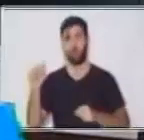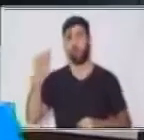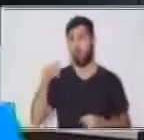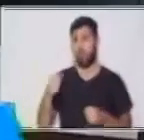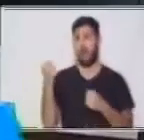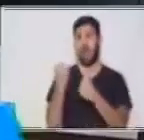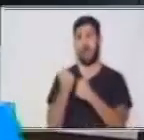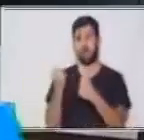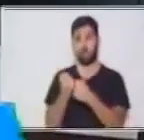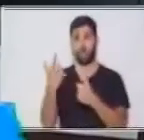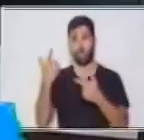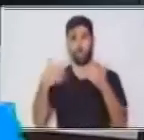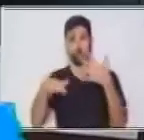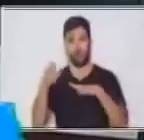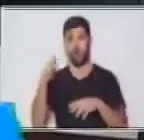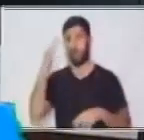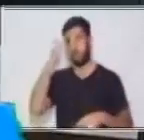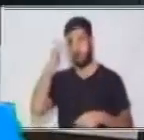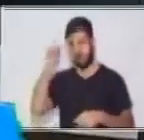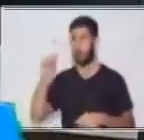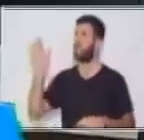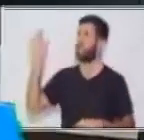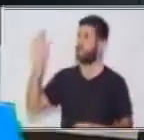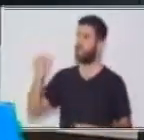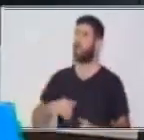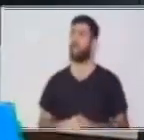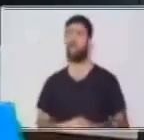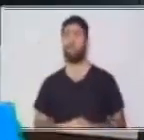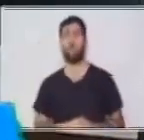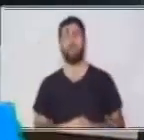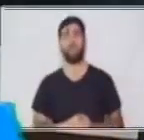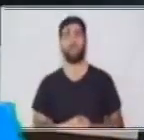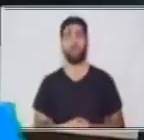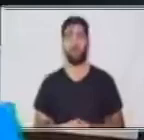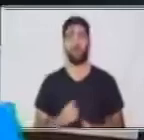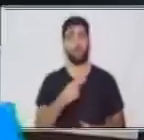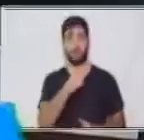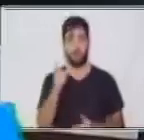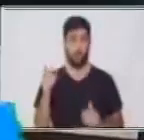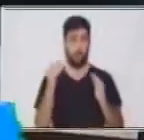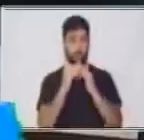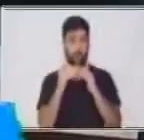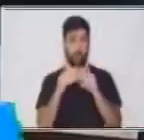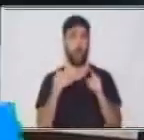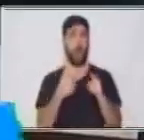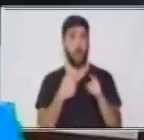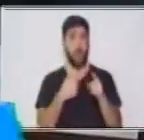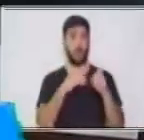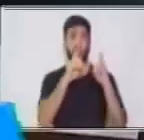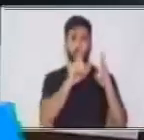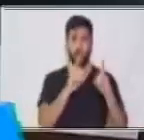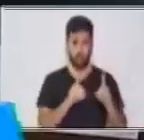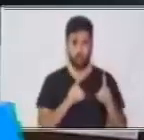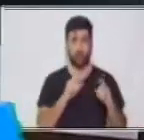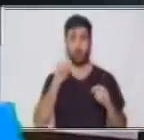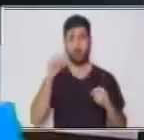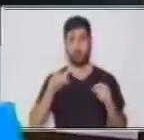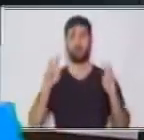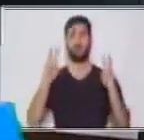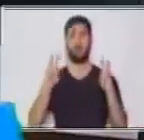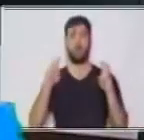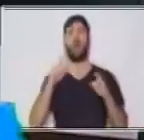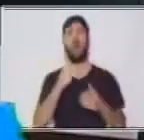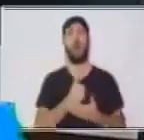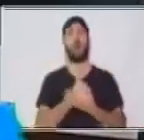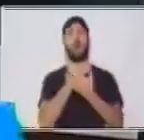en la lengua de señas a Pablo. Gracias, Pablo. Si en casa hay alguna persona con discapacidad, este tema le ayudará a